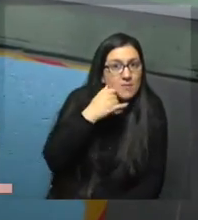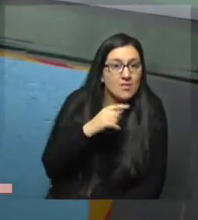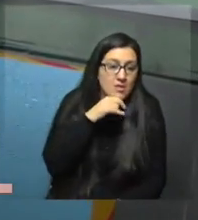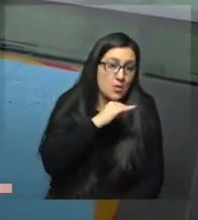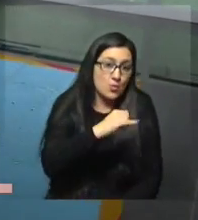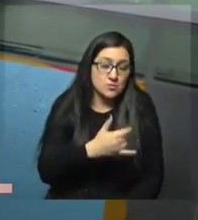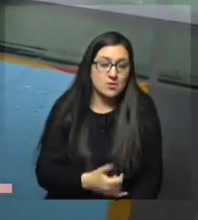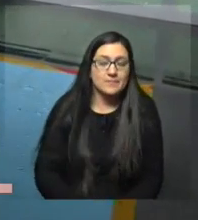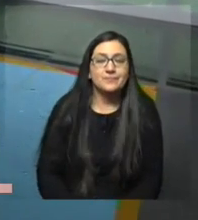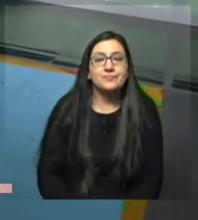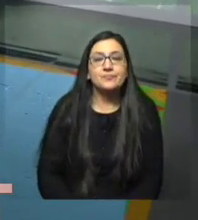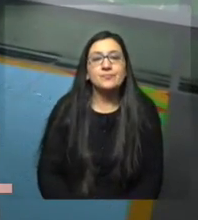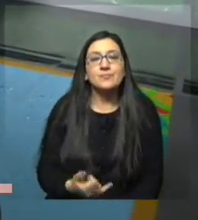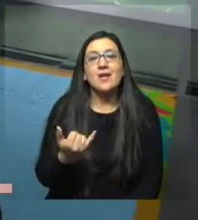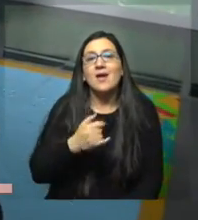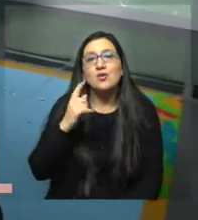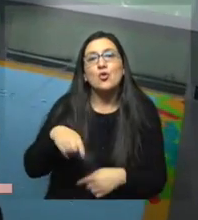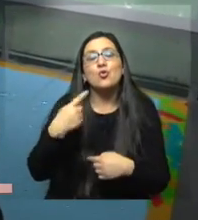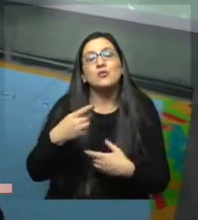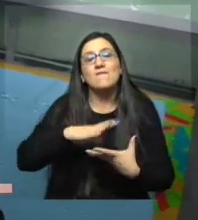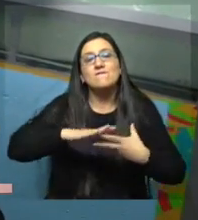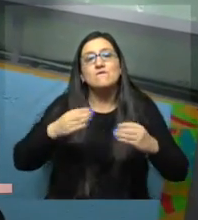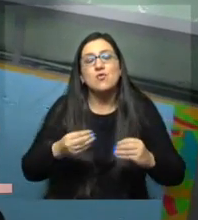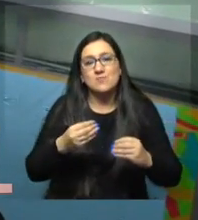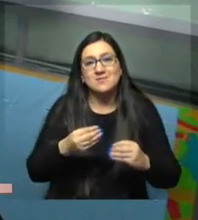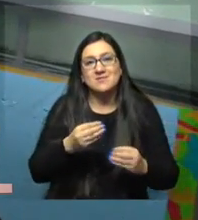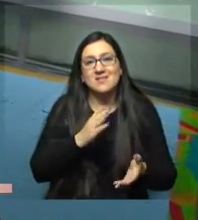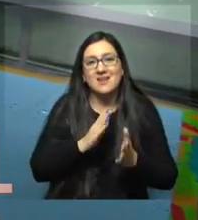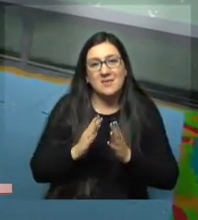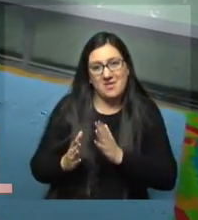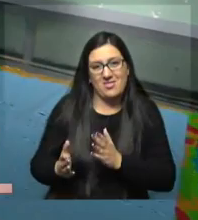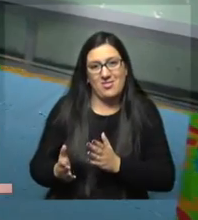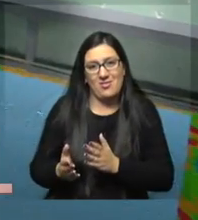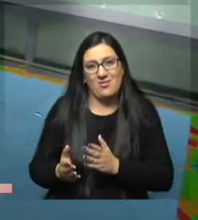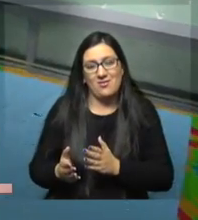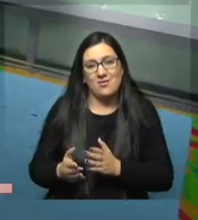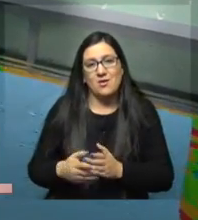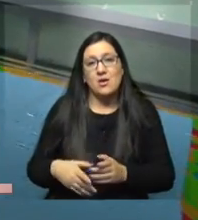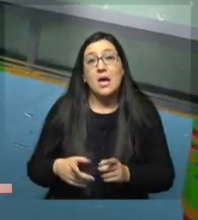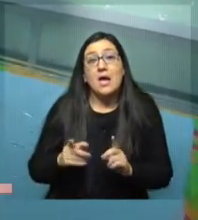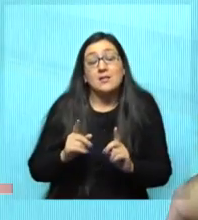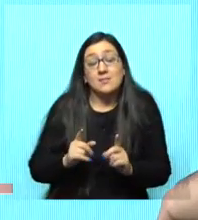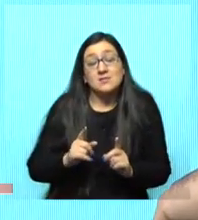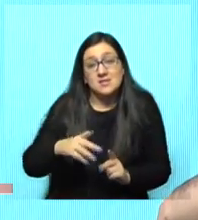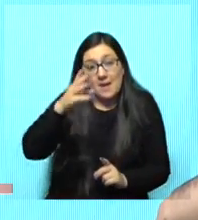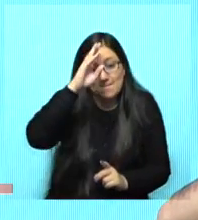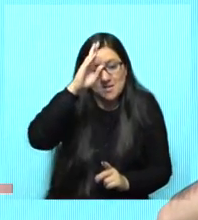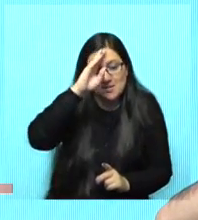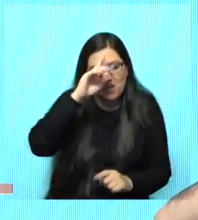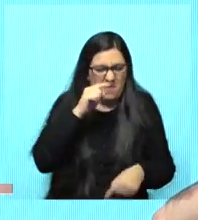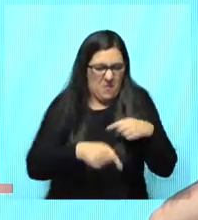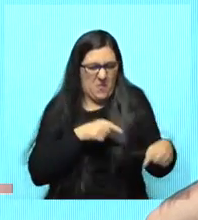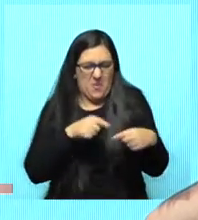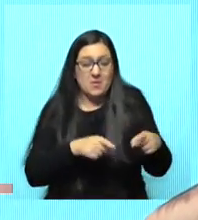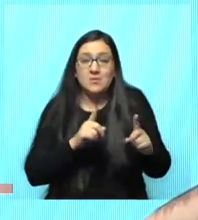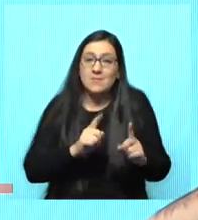adultos, conciencia de que hay otra forma de tratarse, que como se aprende a veces a maltratar, se aprende a bien tratar, Y creo que eso